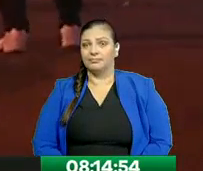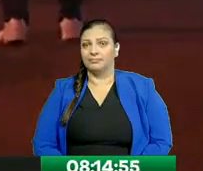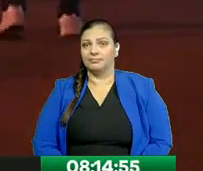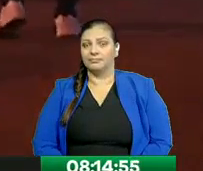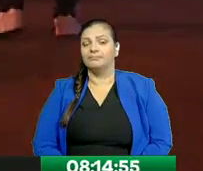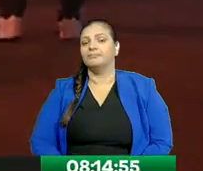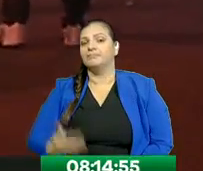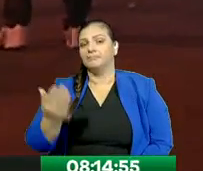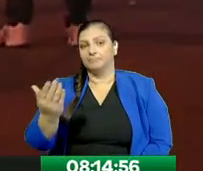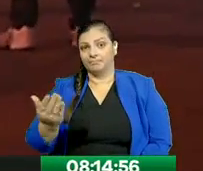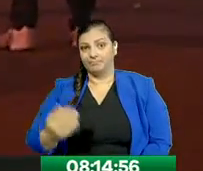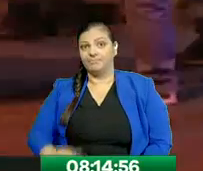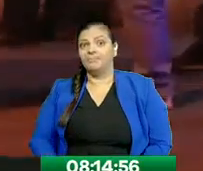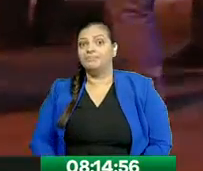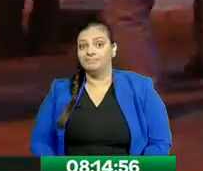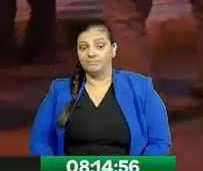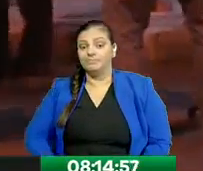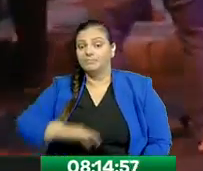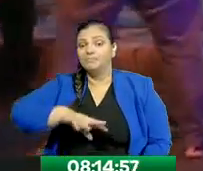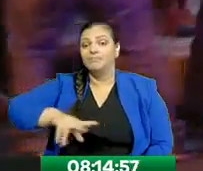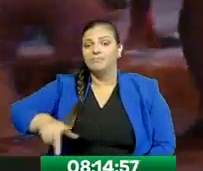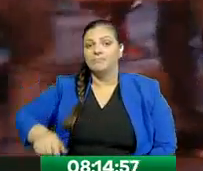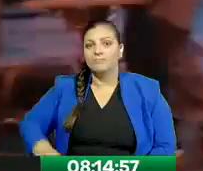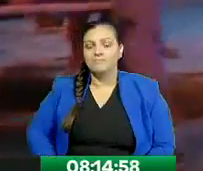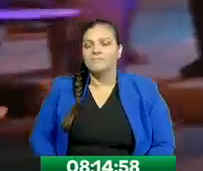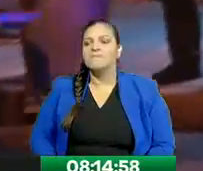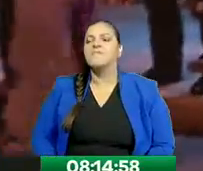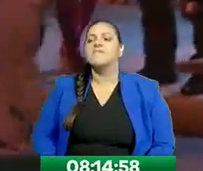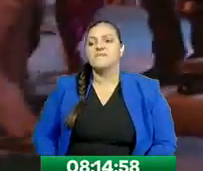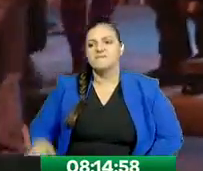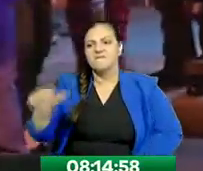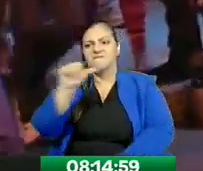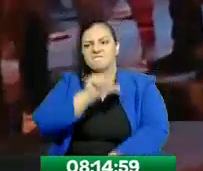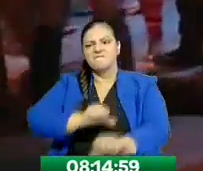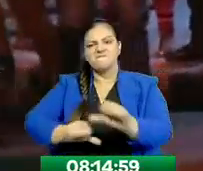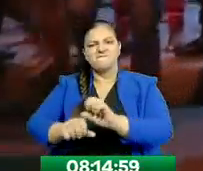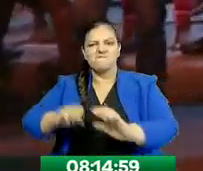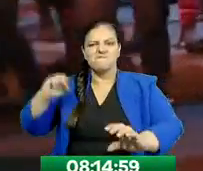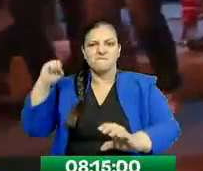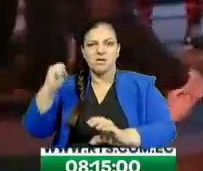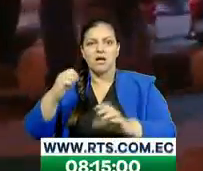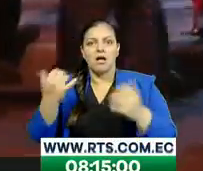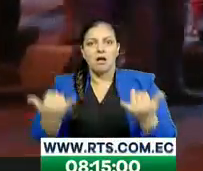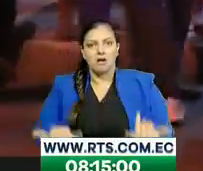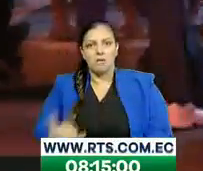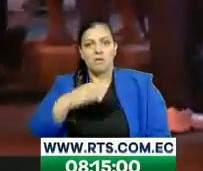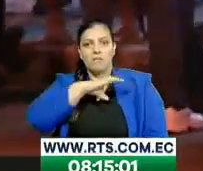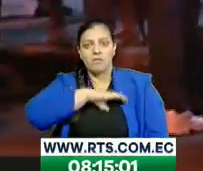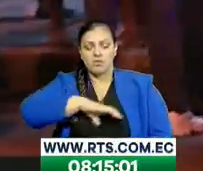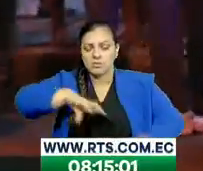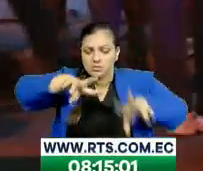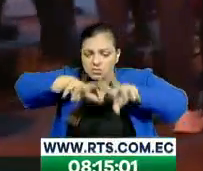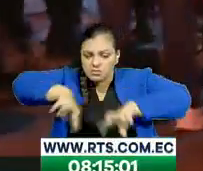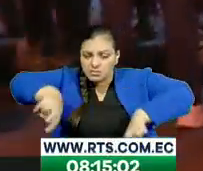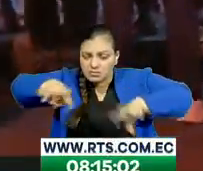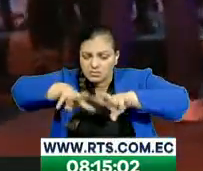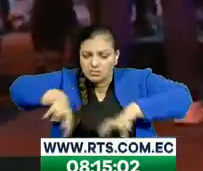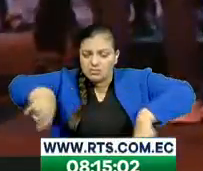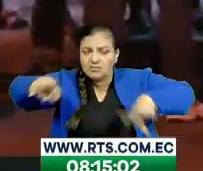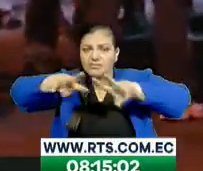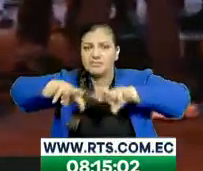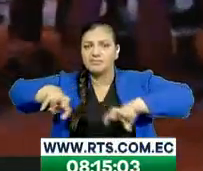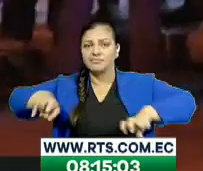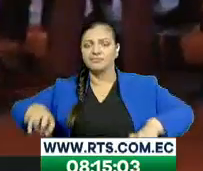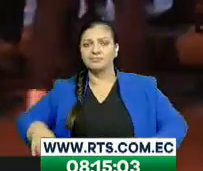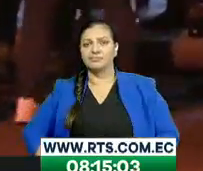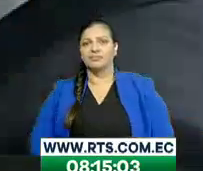robo del cual lo acusaban. Hasta tanto, las investigaciones continúan a fin de identificar a los autores de esta nueva muerte